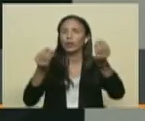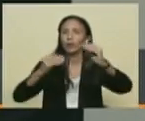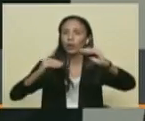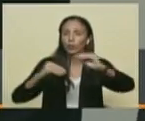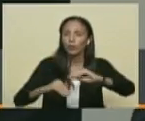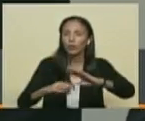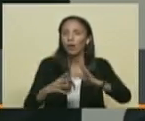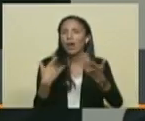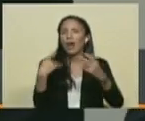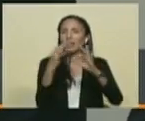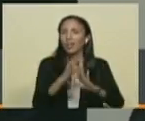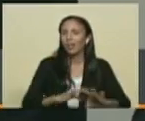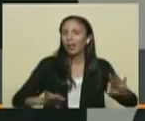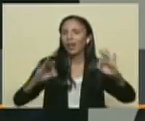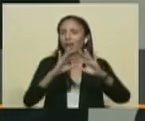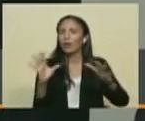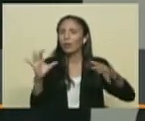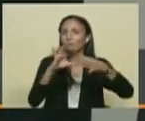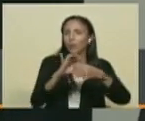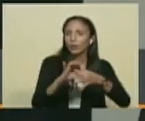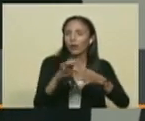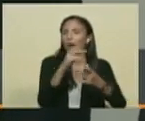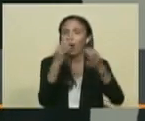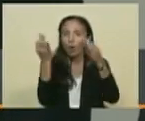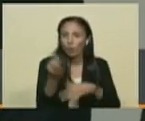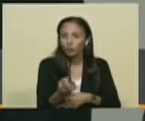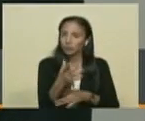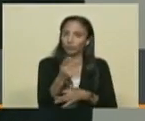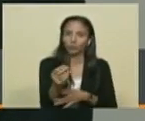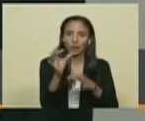voceros, no tienen carácter oficial.